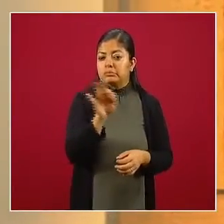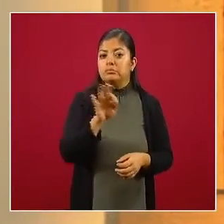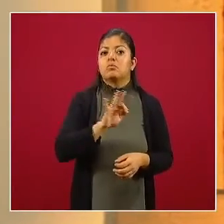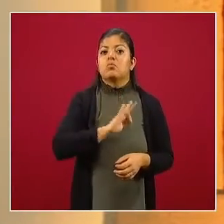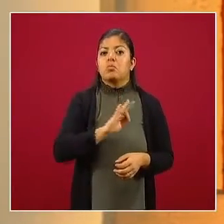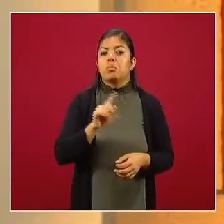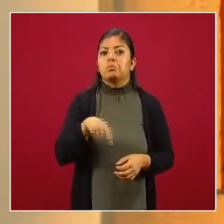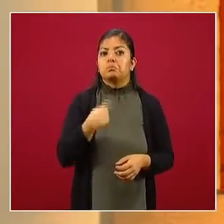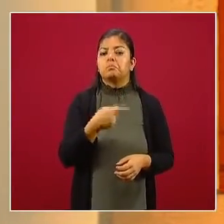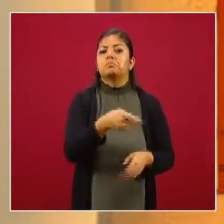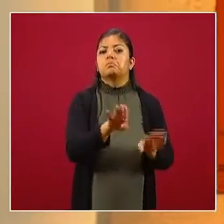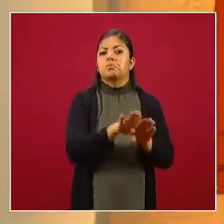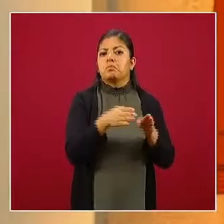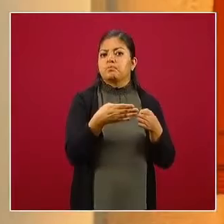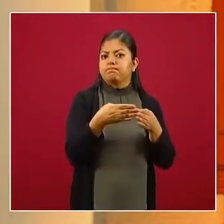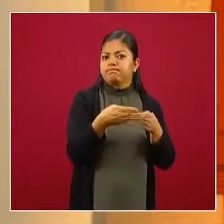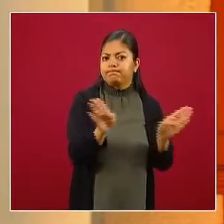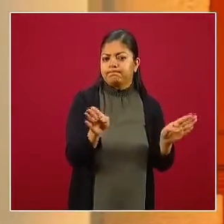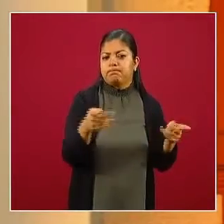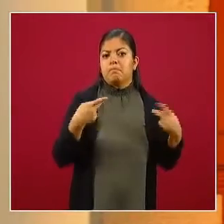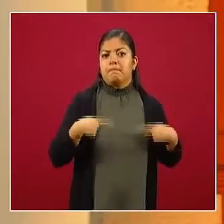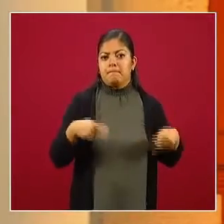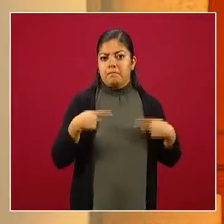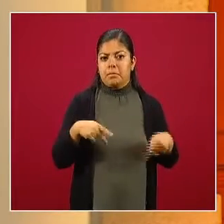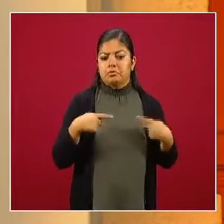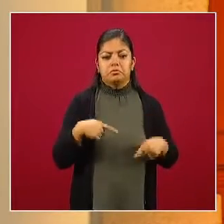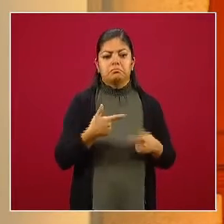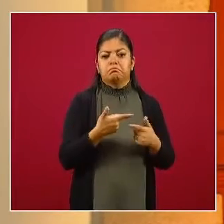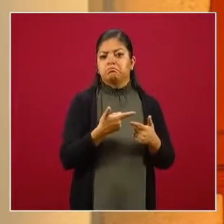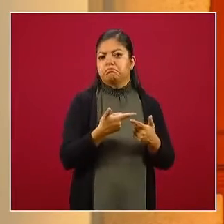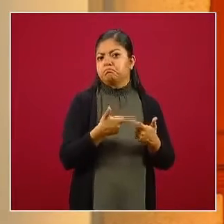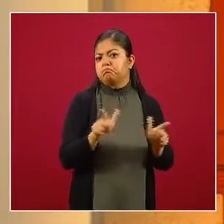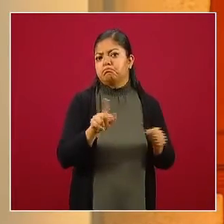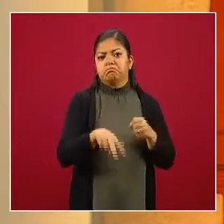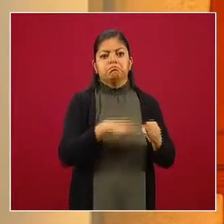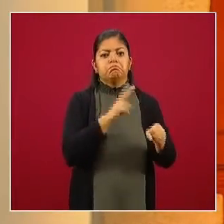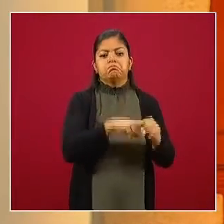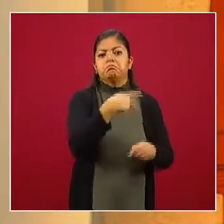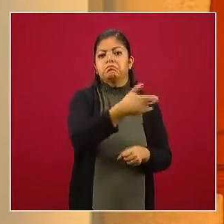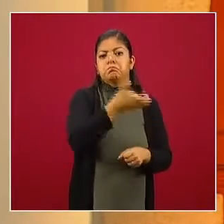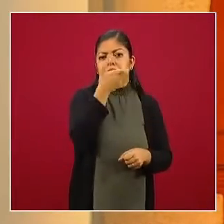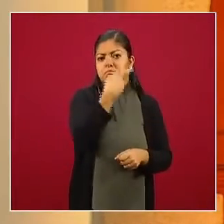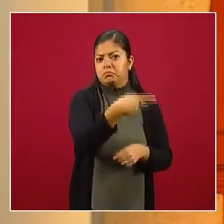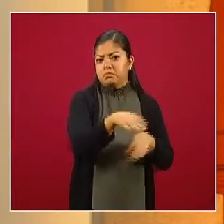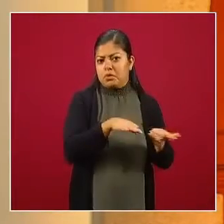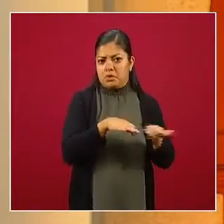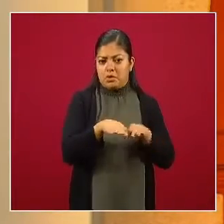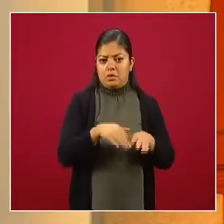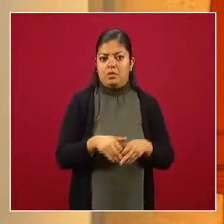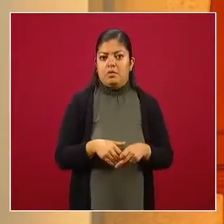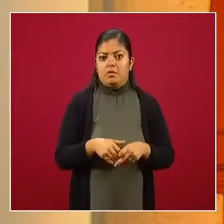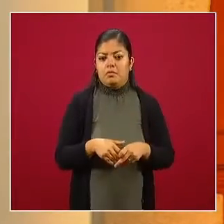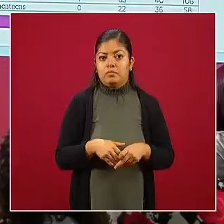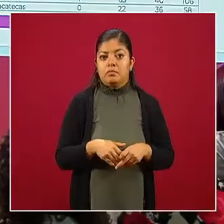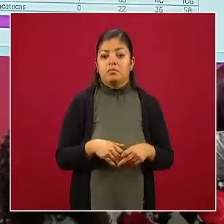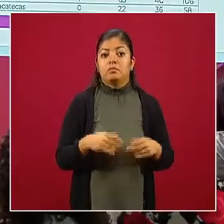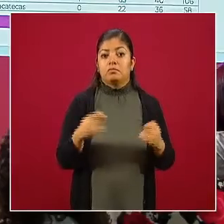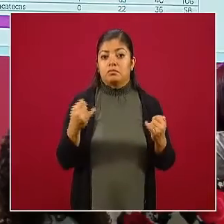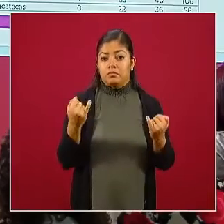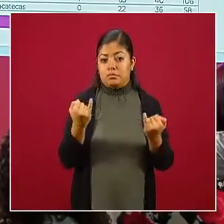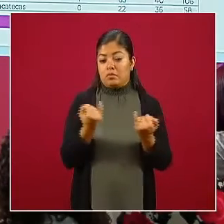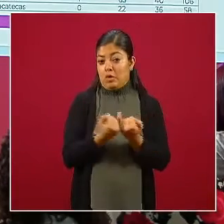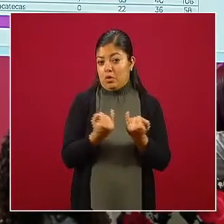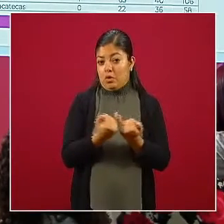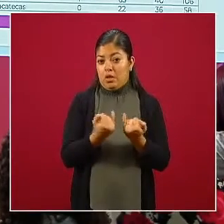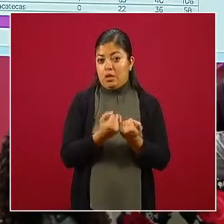reintegración temprana de las personas a sus actividades convencionales. No como se visualizan o